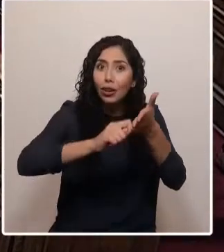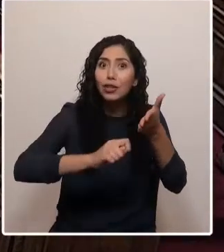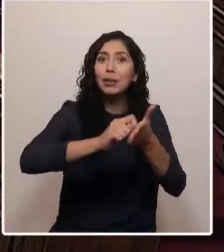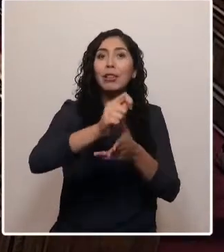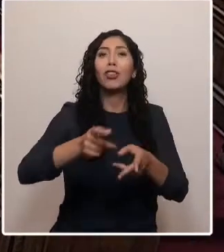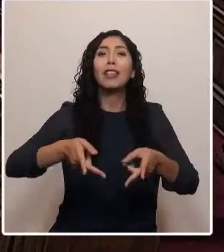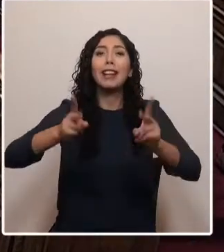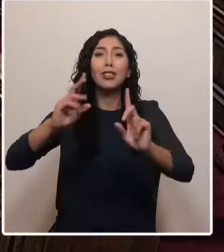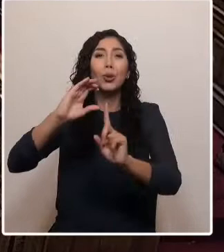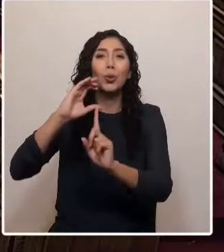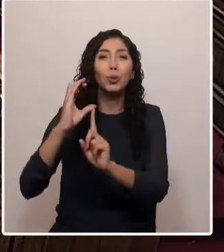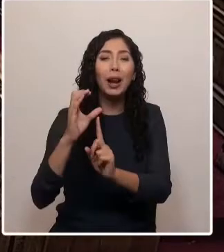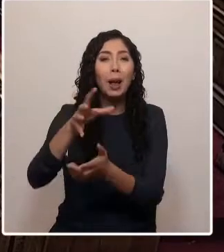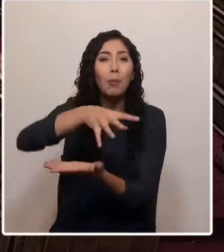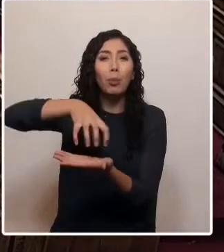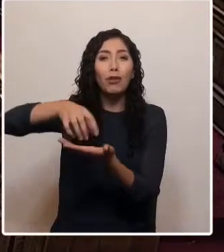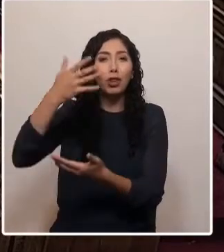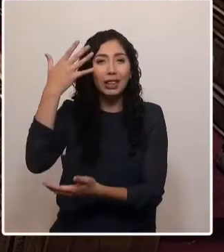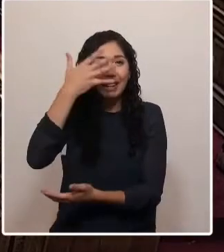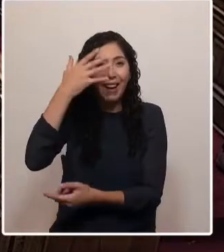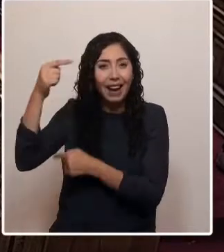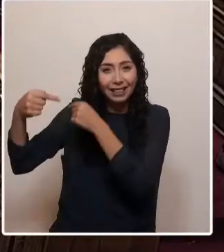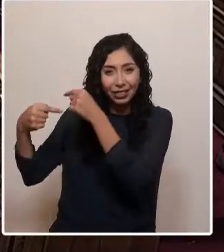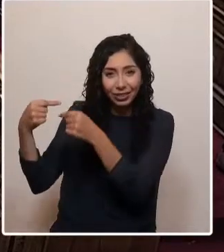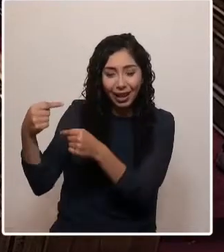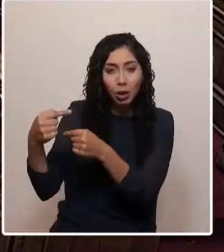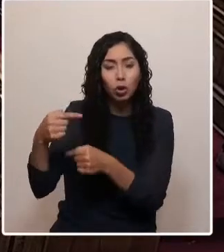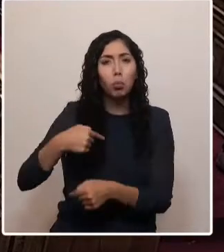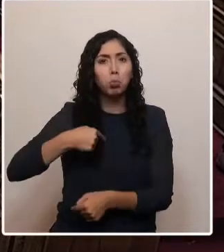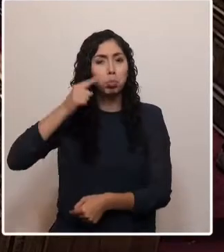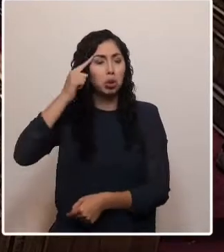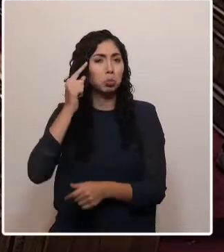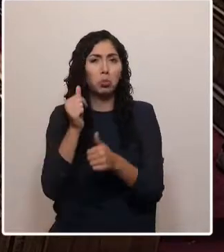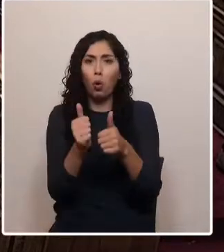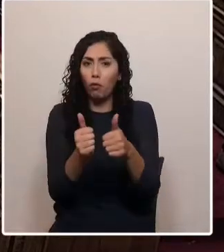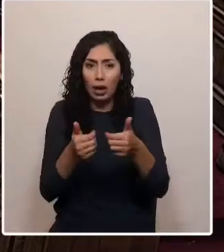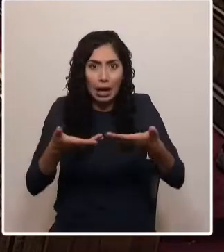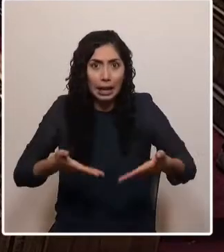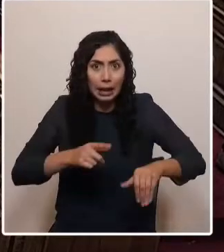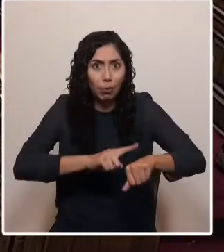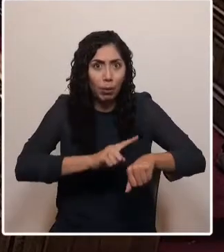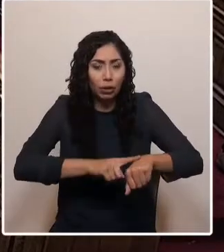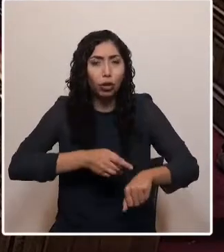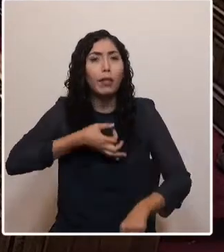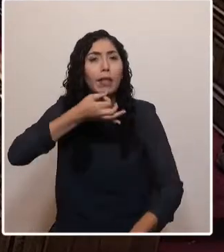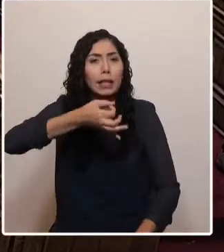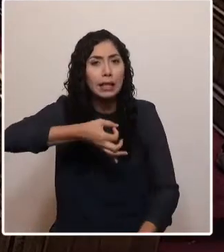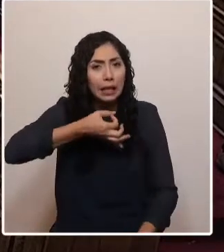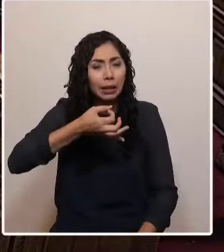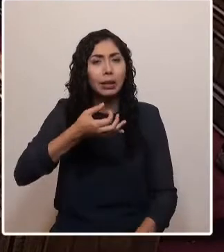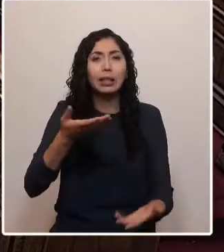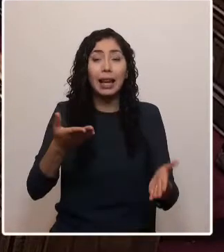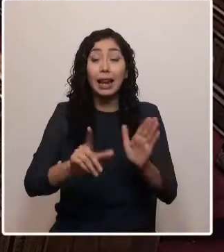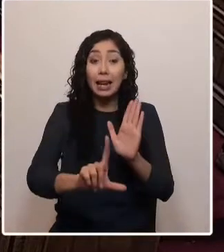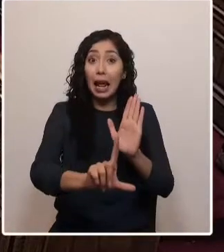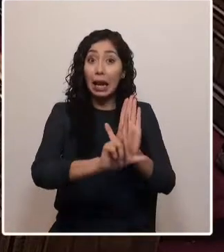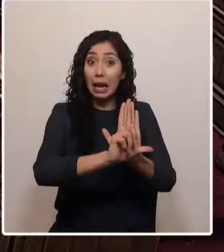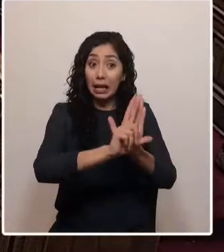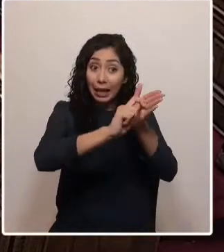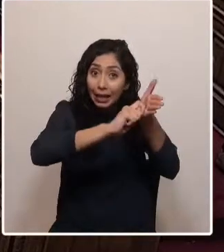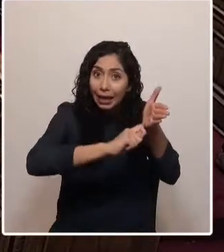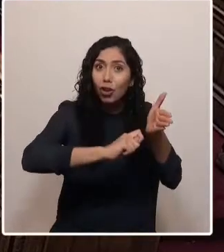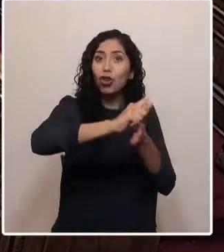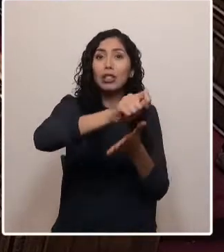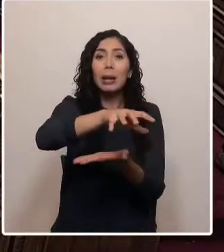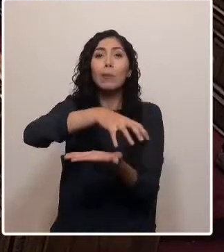del pueblo tribal afrodescendiente. Me parece pertinente en este momento señalar que ante la Convención que la ley que lo reconoce como pueblo